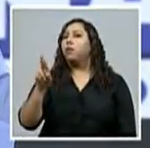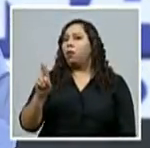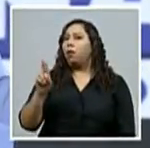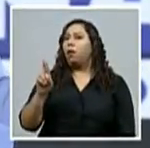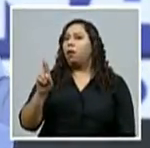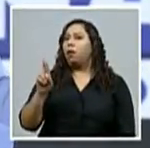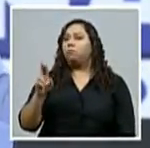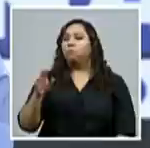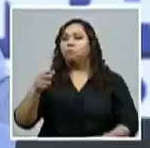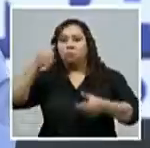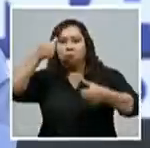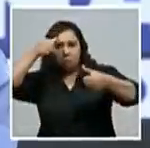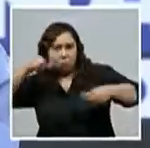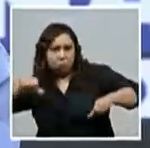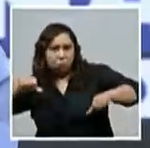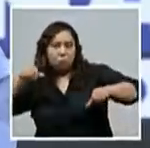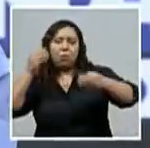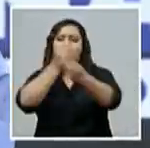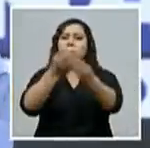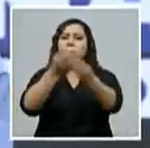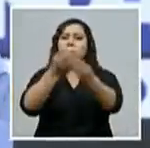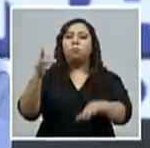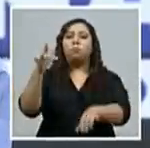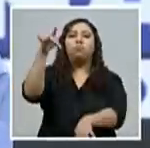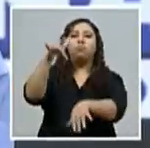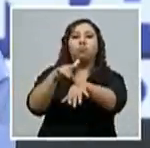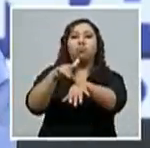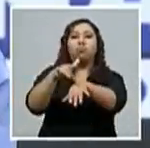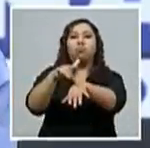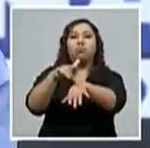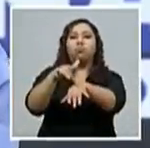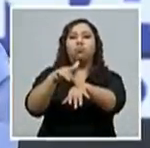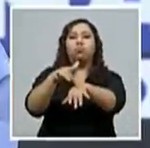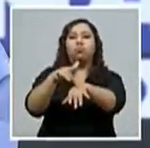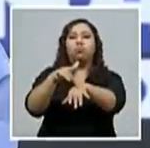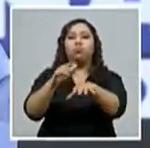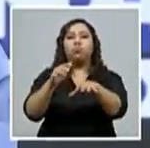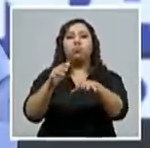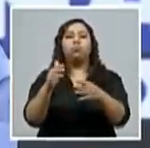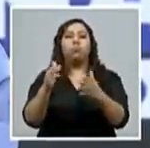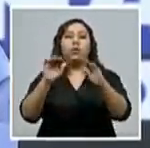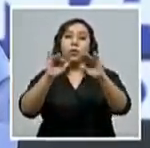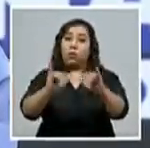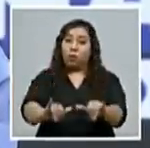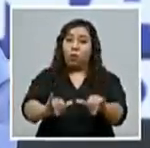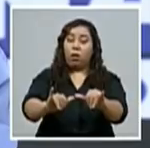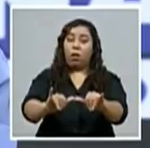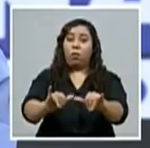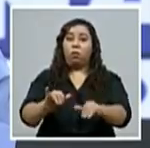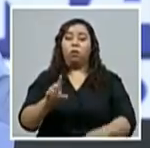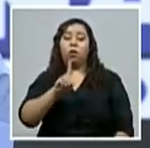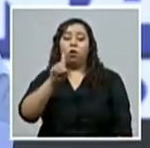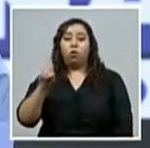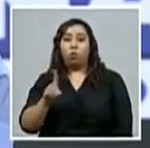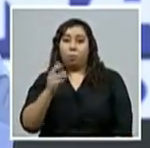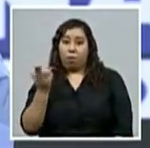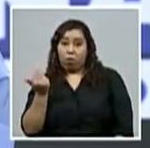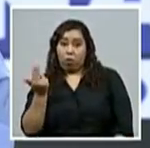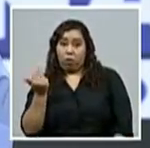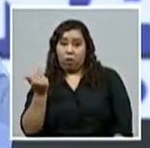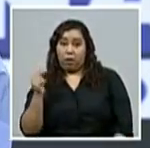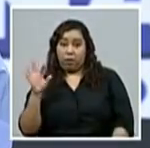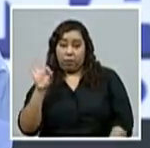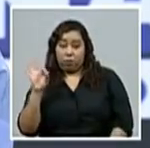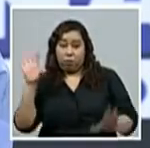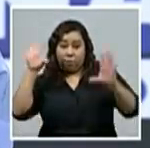comunica, primero, extender el toque de queda absoluto en todo el territorio hondureño desde el domingo 13 de septiembre a las 9